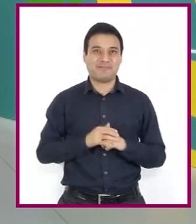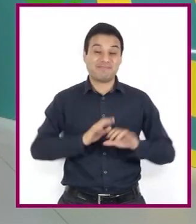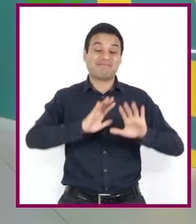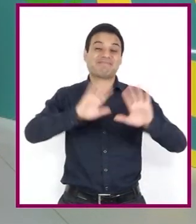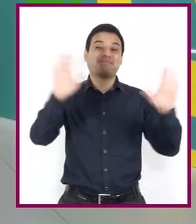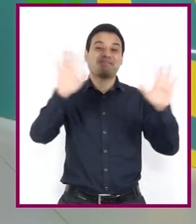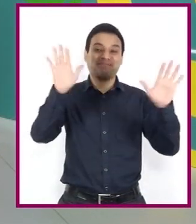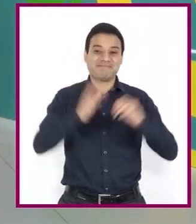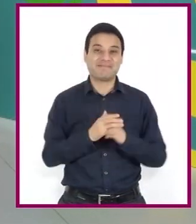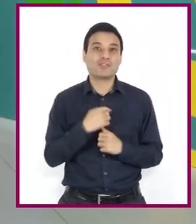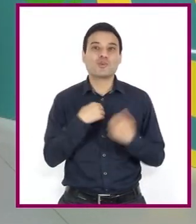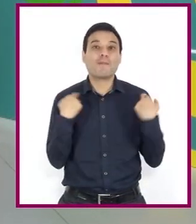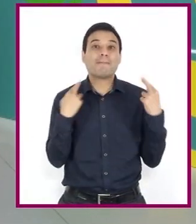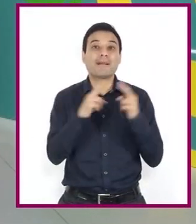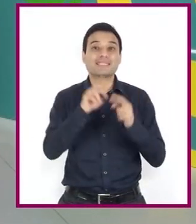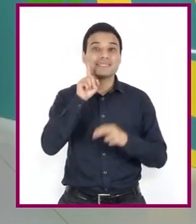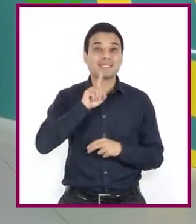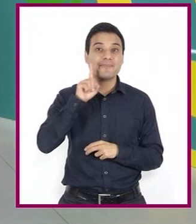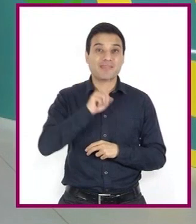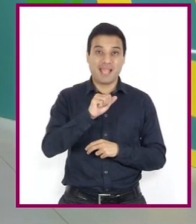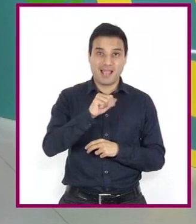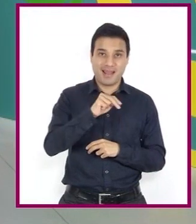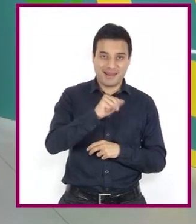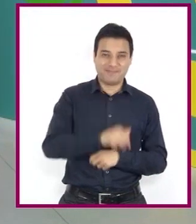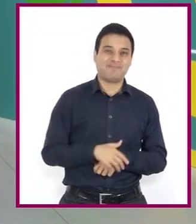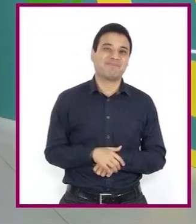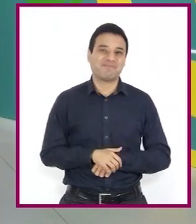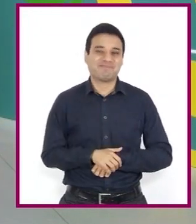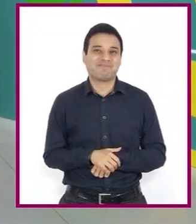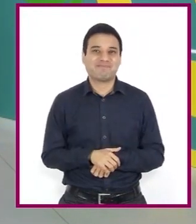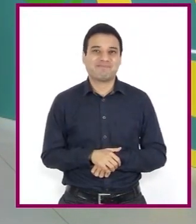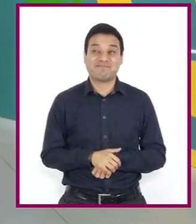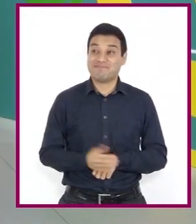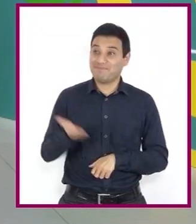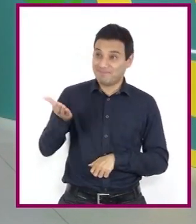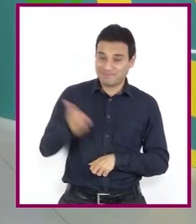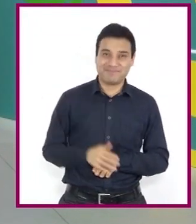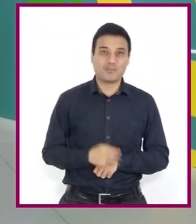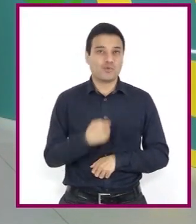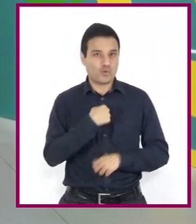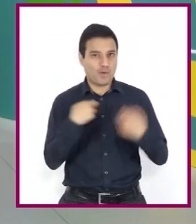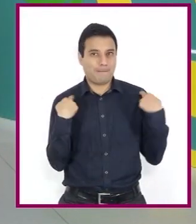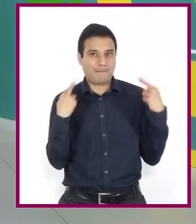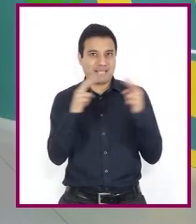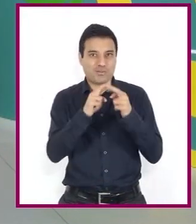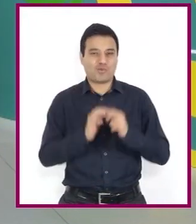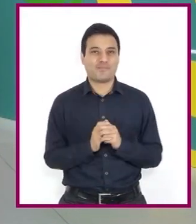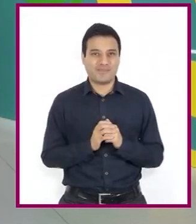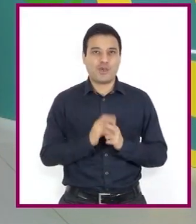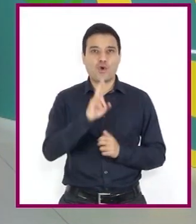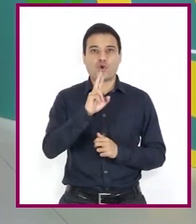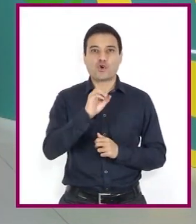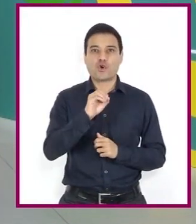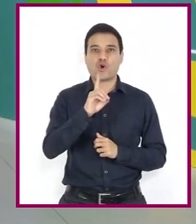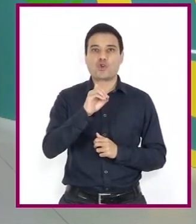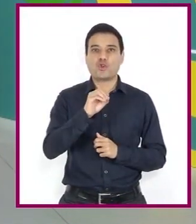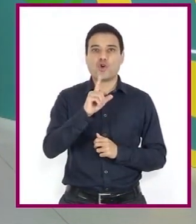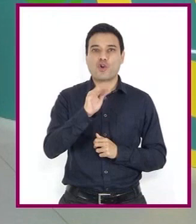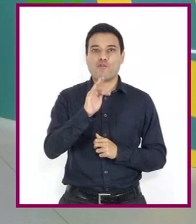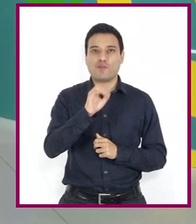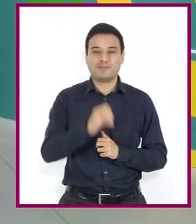despedimos. Soy la profesora Ana Gabriela Martínez San Juan. Y yo, el profesor Rodolfo García